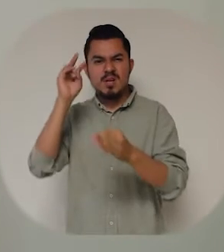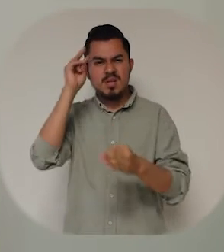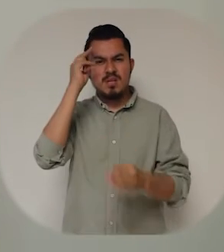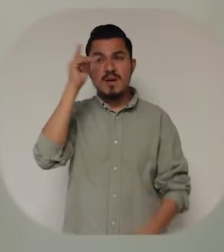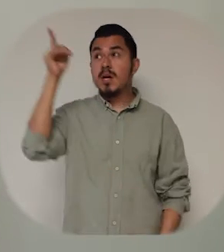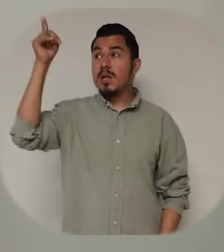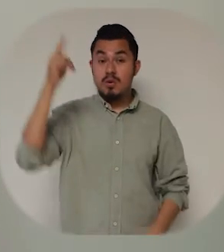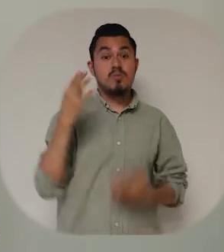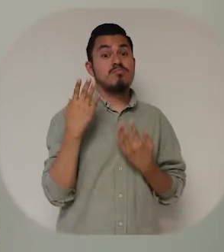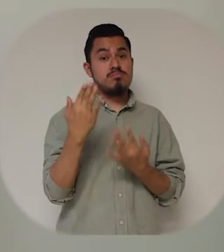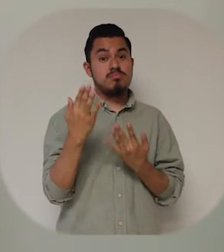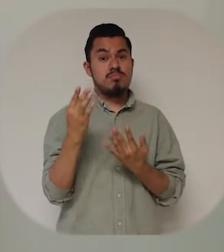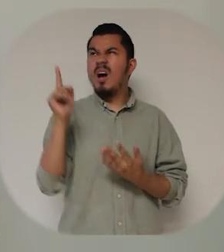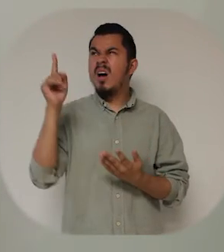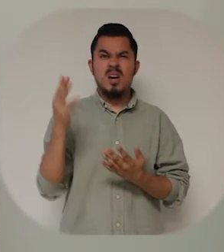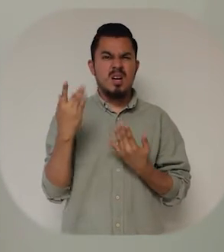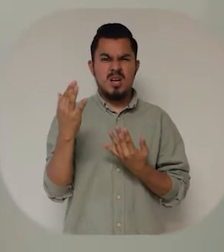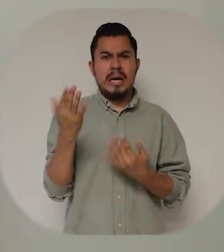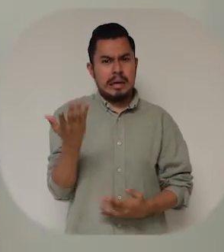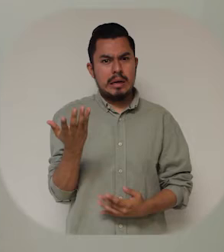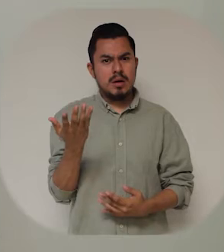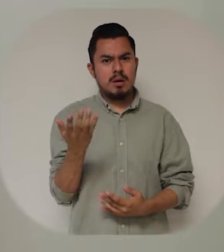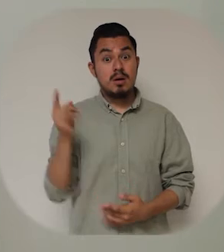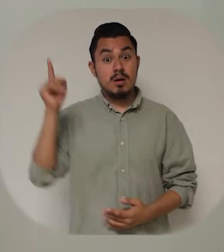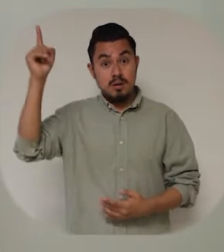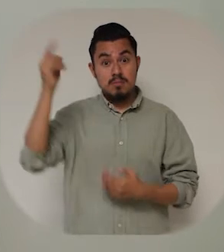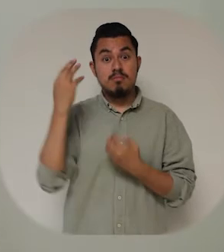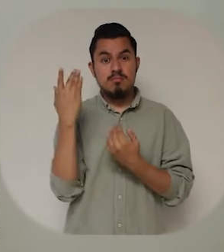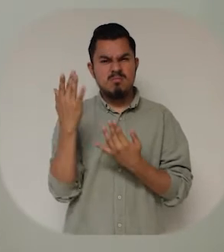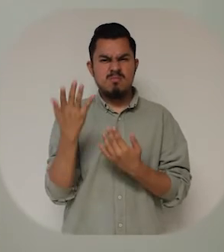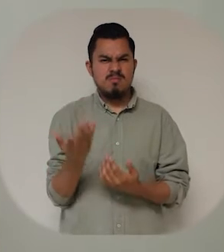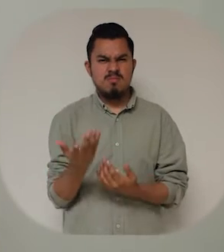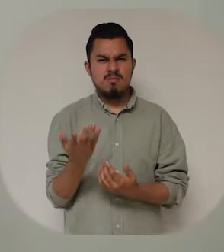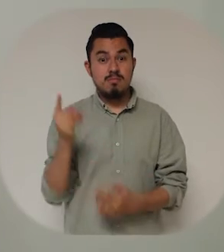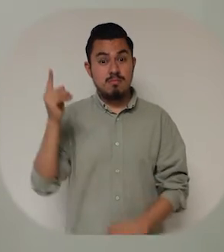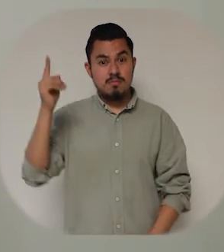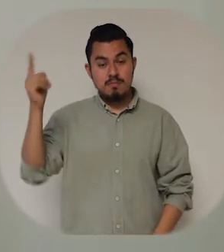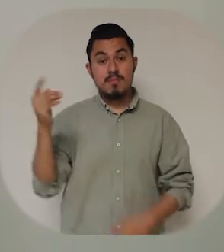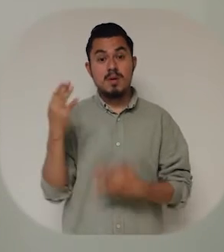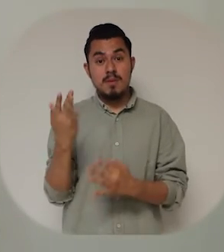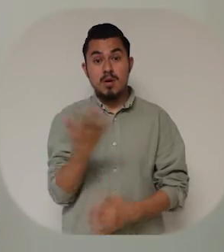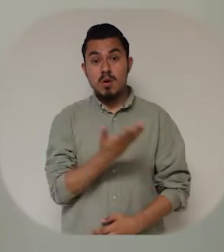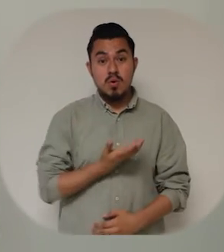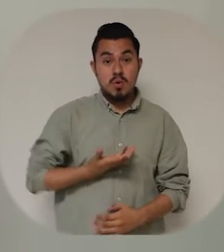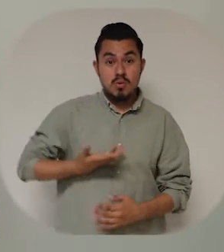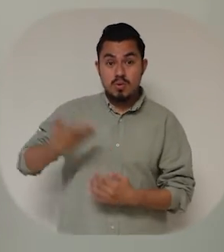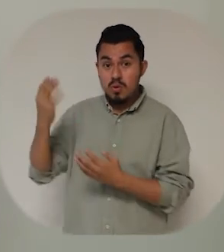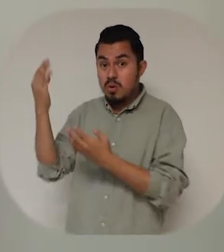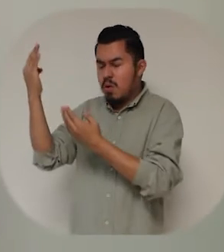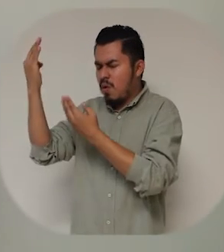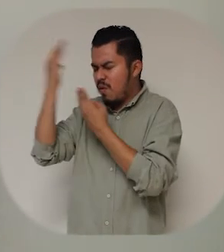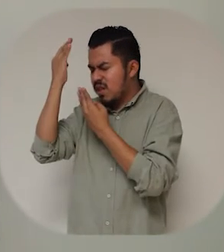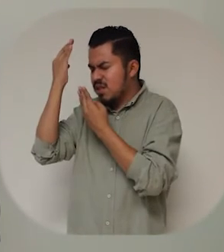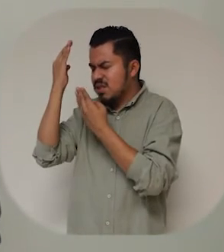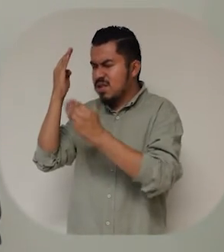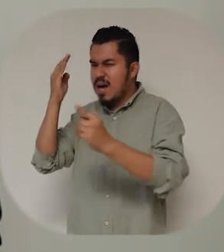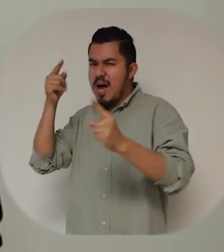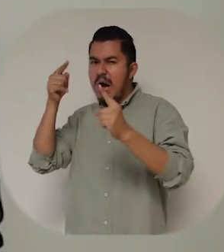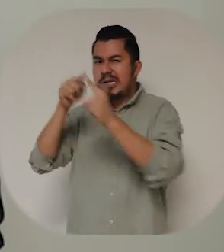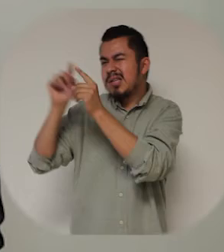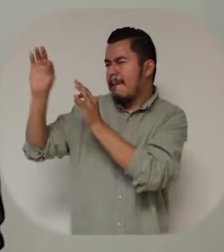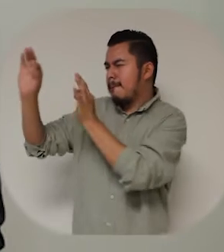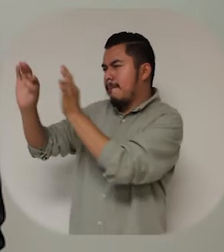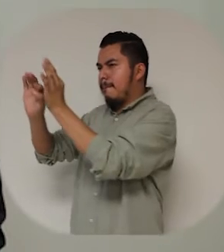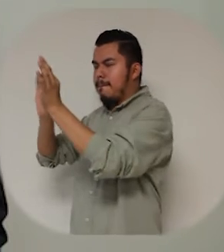Está esperando a que nuestra obediencia pueda ser perfecta, es lo que dice. Nuestra obediencia, cuando